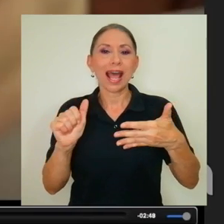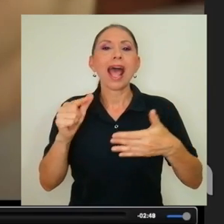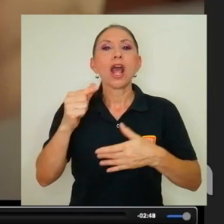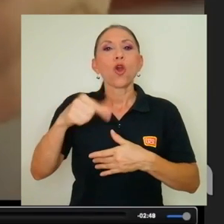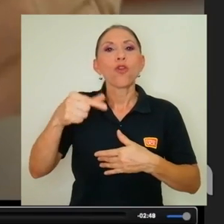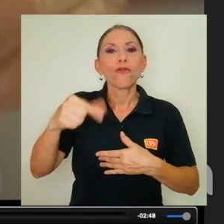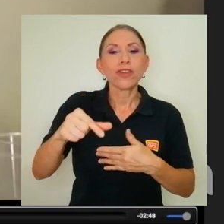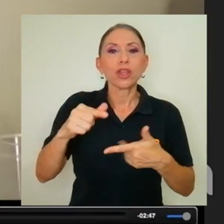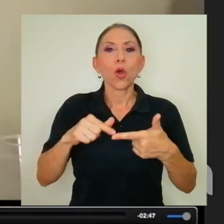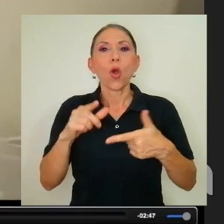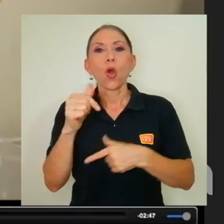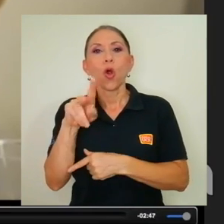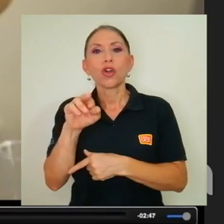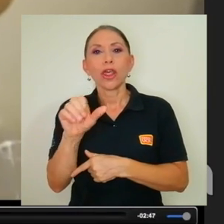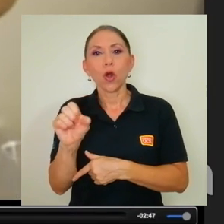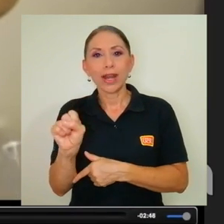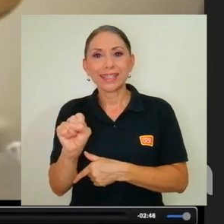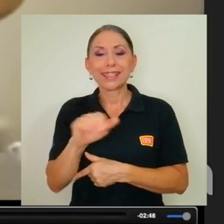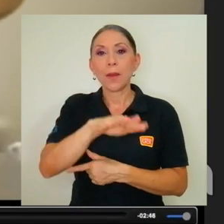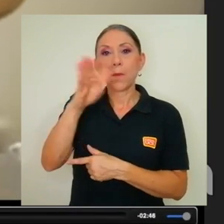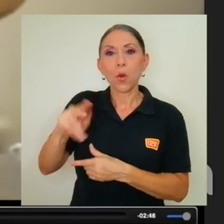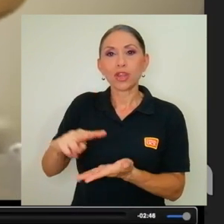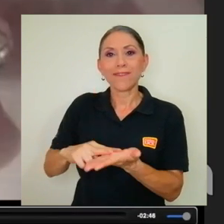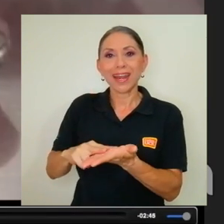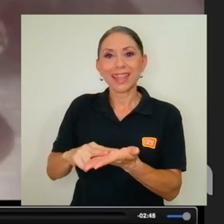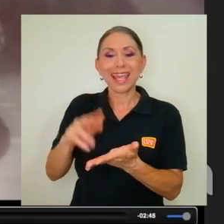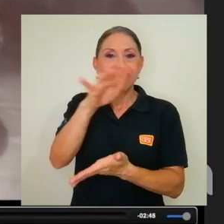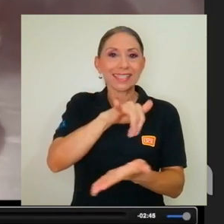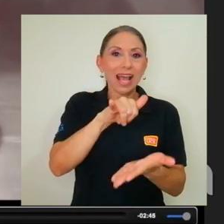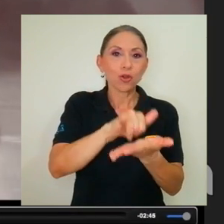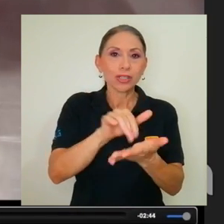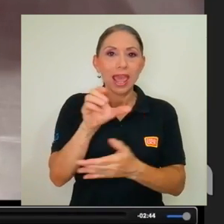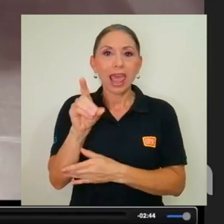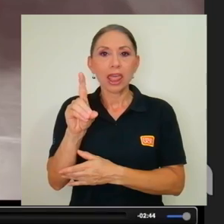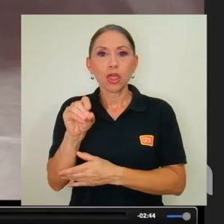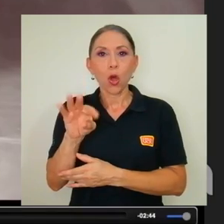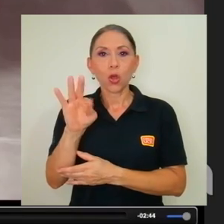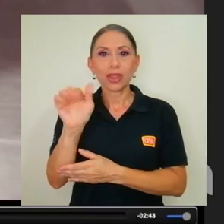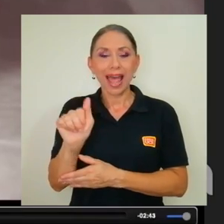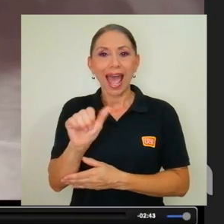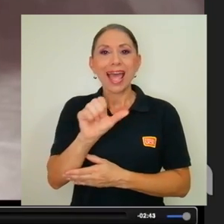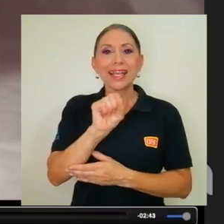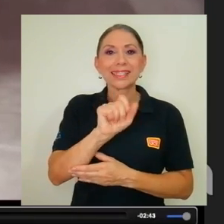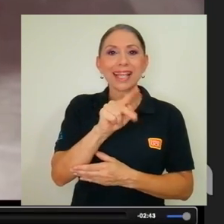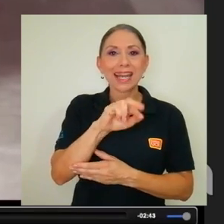Golfito, Corredores, Monteverde, San José, Dota,